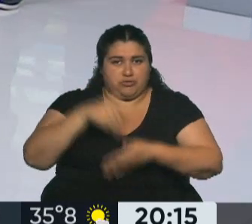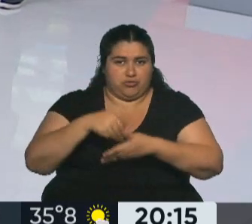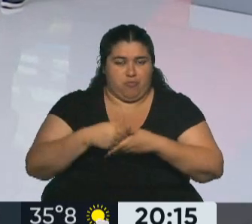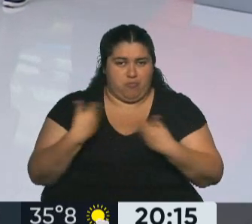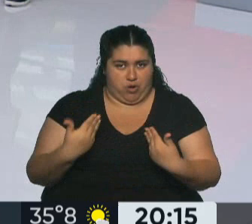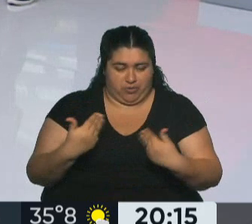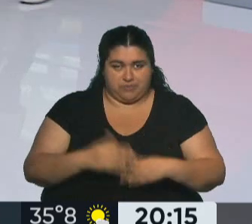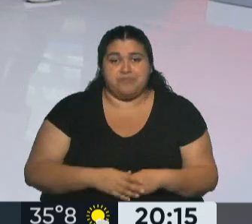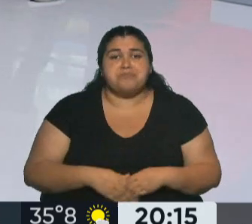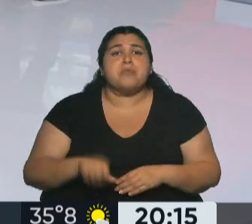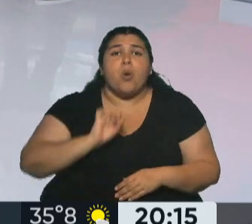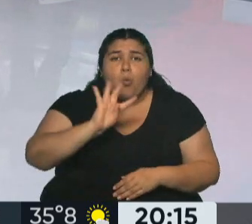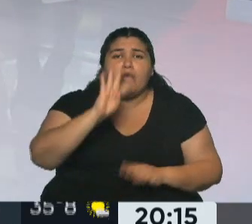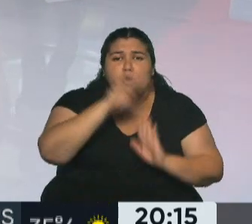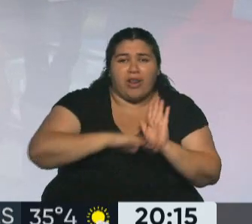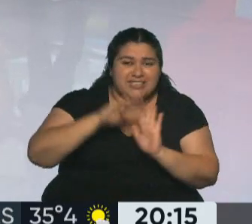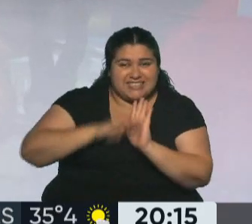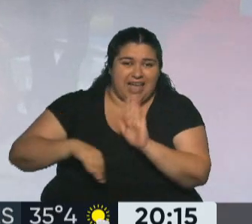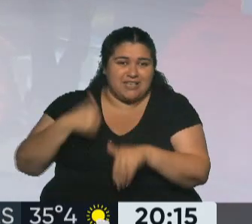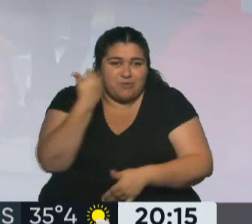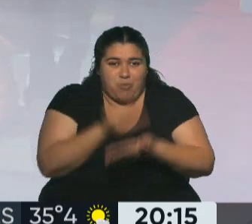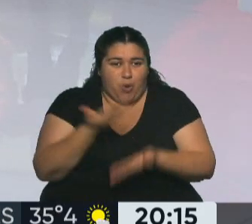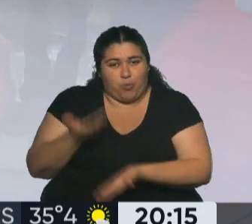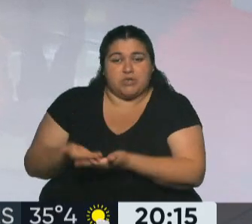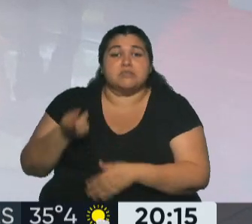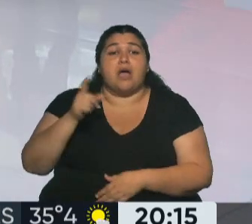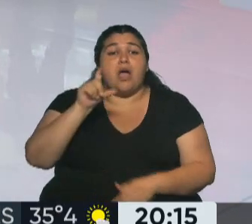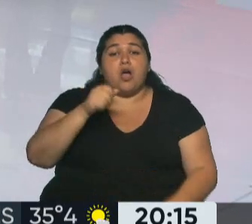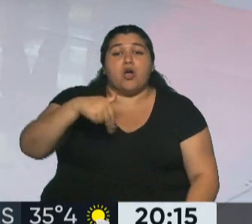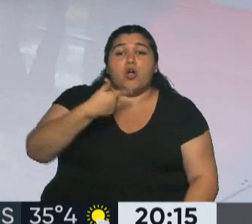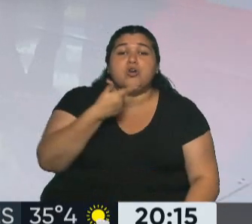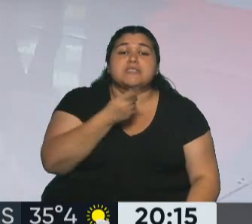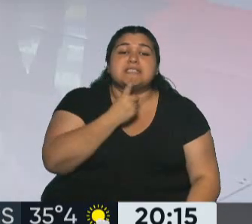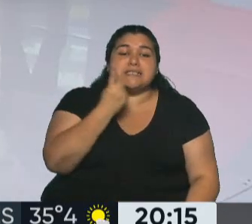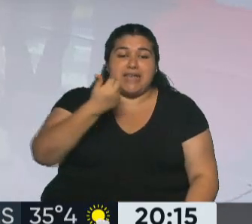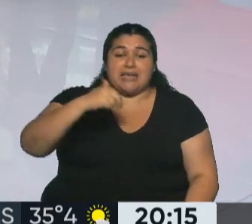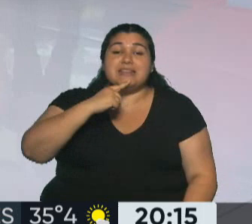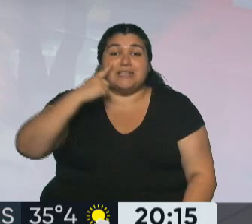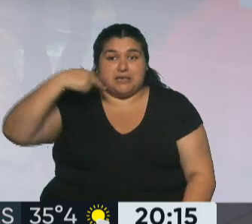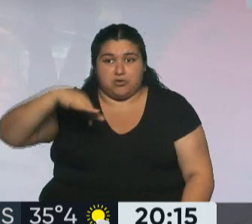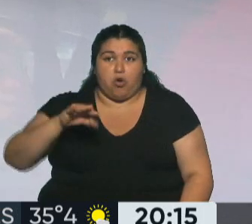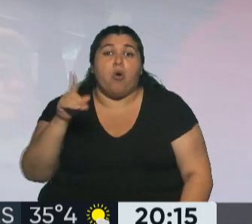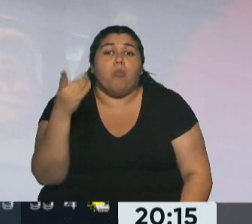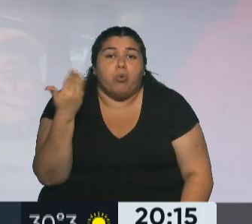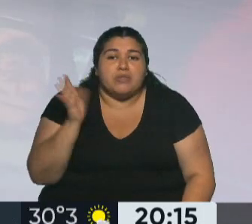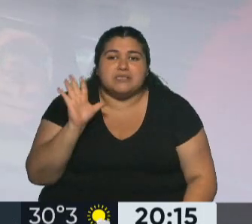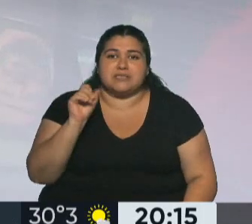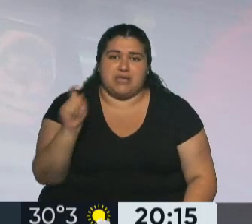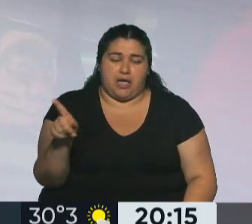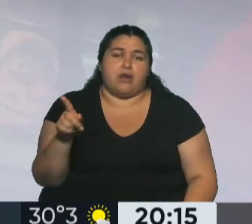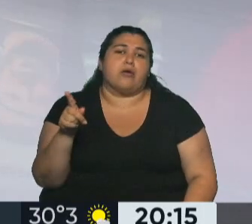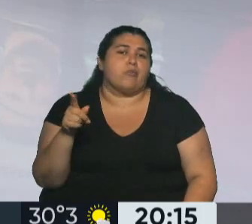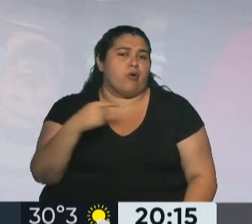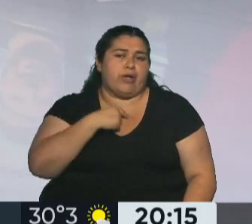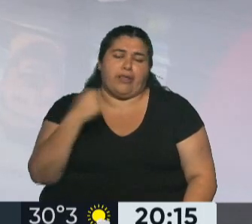las cuatro listas que le estamos ofreciendo con Sergio Constantino Que obviamente lleva la posibilidad en San Lorenzo de almagro como bandera de